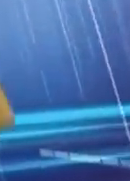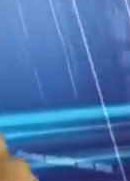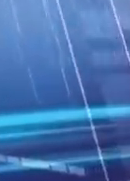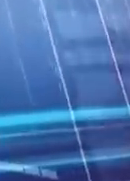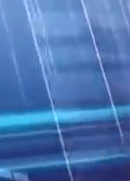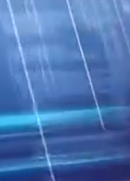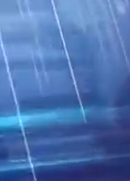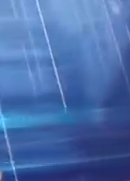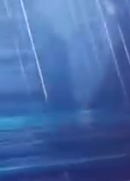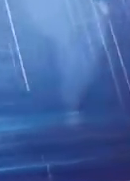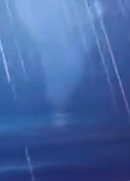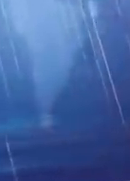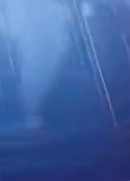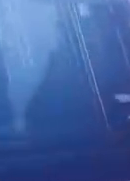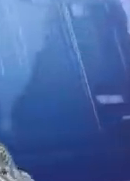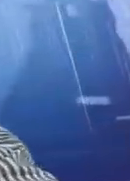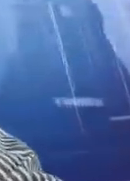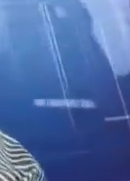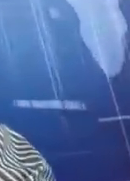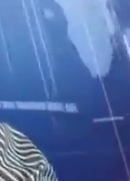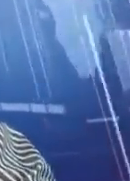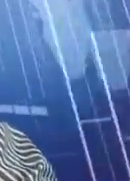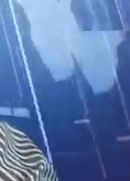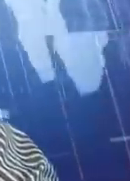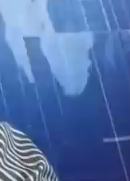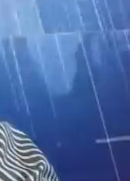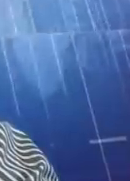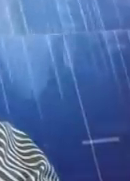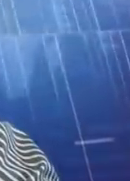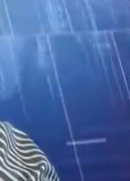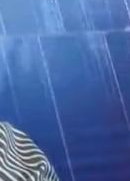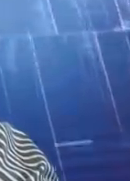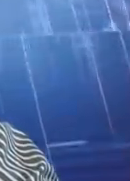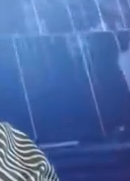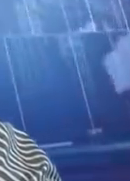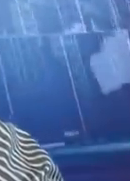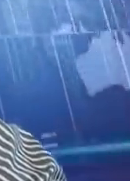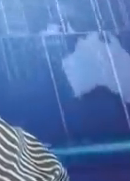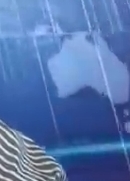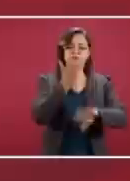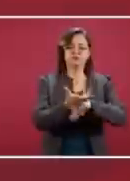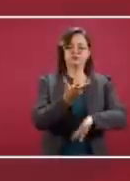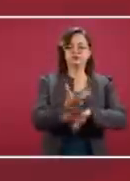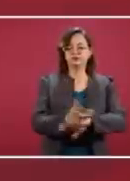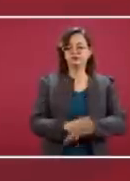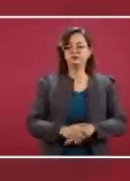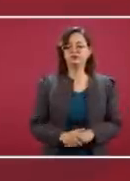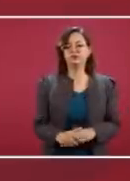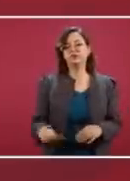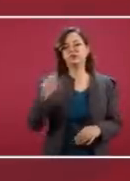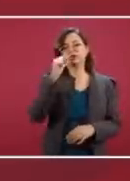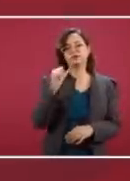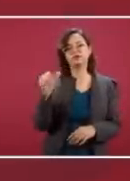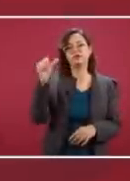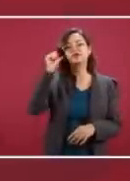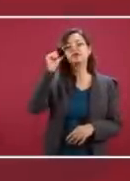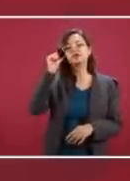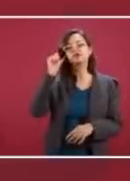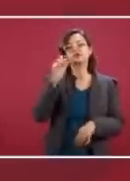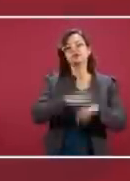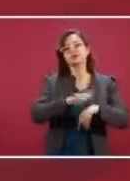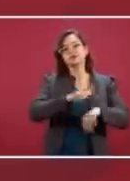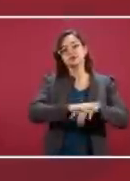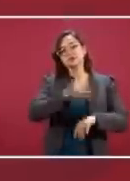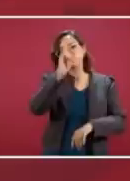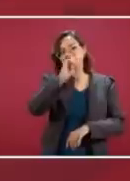que deben de dejar de tomar de rehén el tratado por la cuestión electoral en Estados Unidos. Vamos a verlo. Ayer se hizo un exhorto